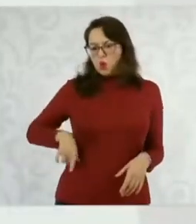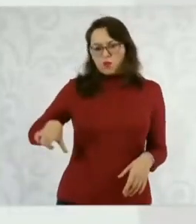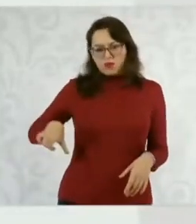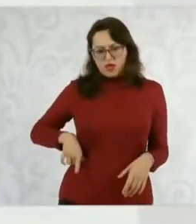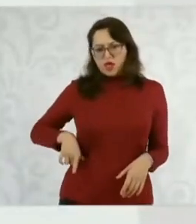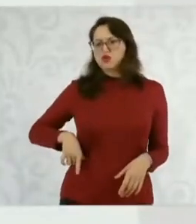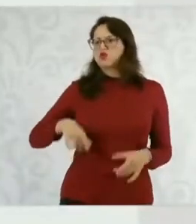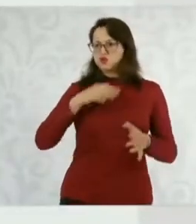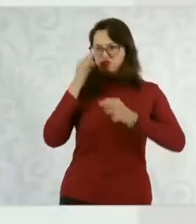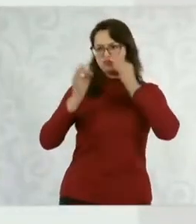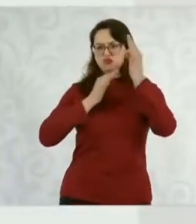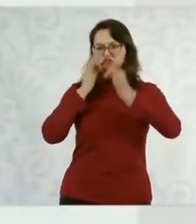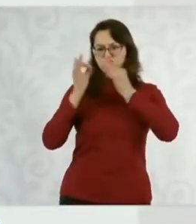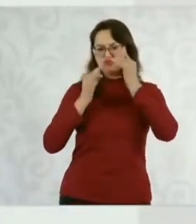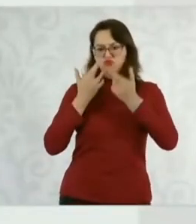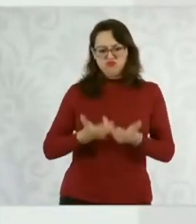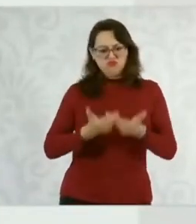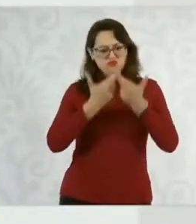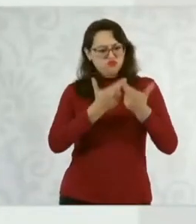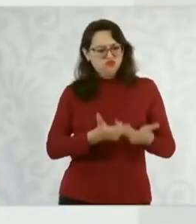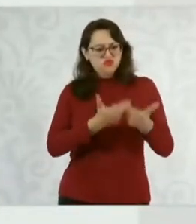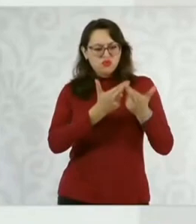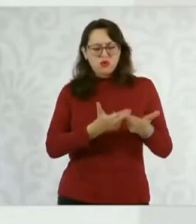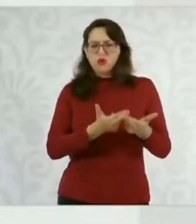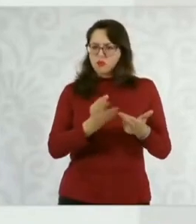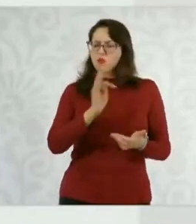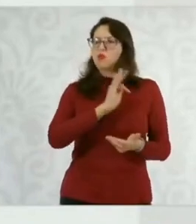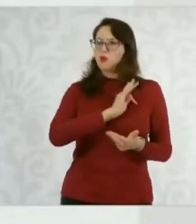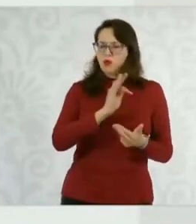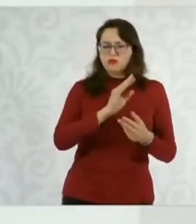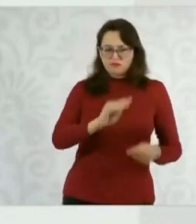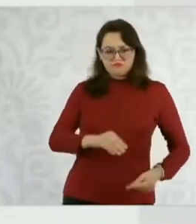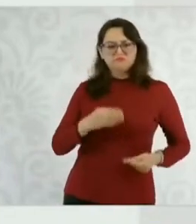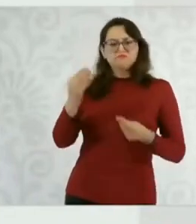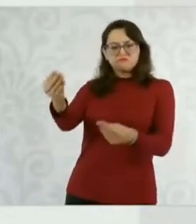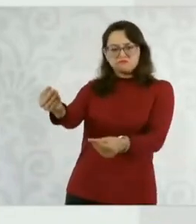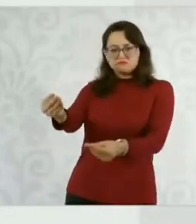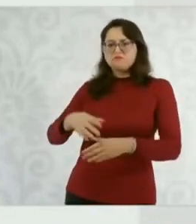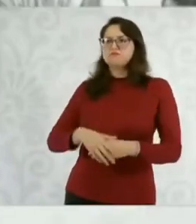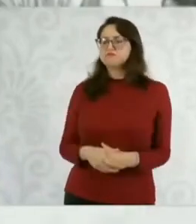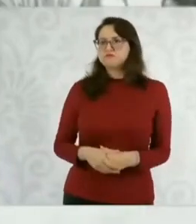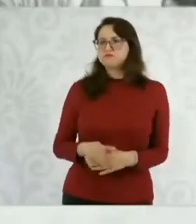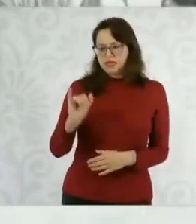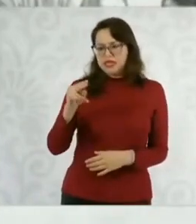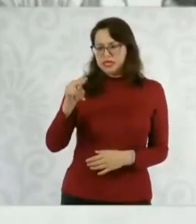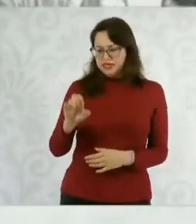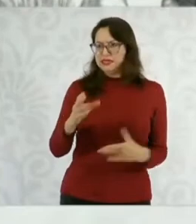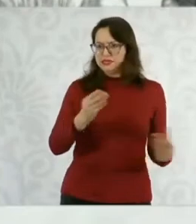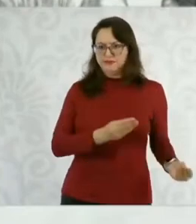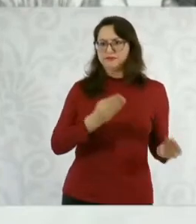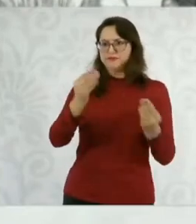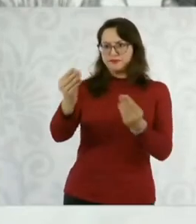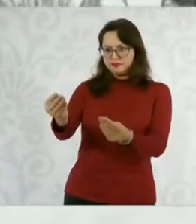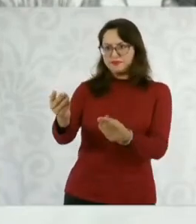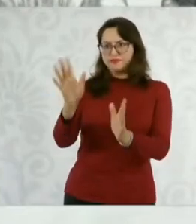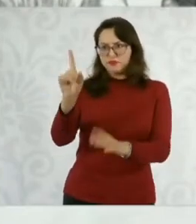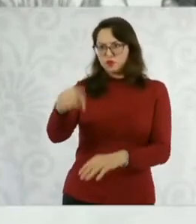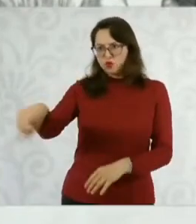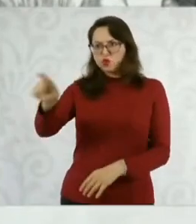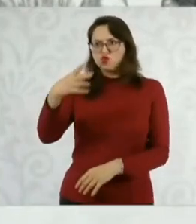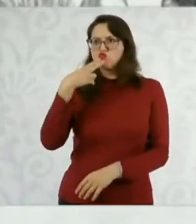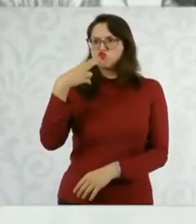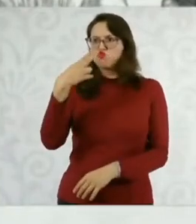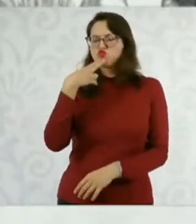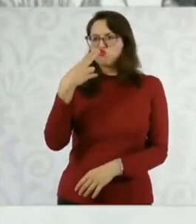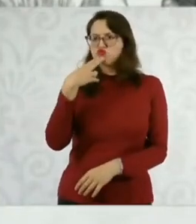México se puede destinar al INE. Podemos firmar un convenio que se destine al INE para que 2 meses antes